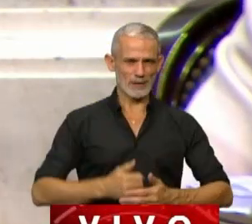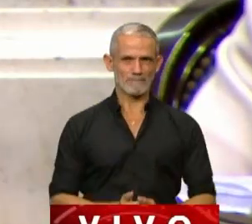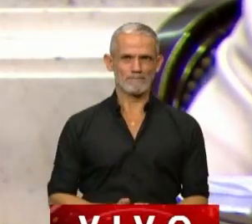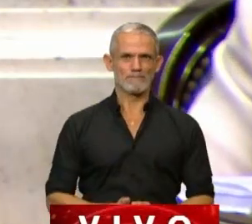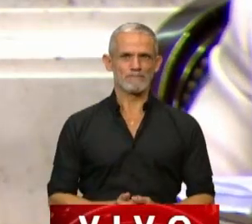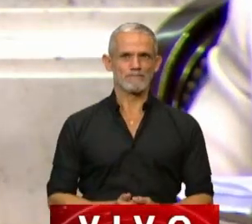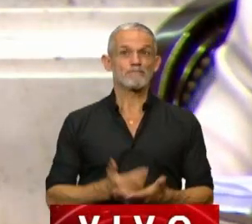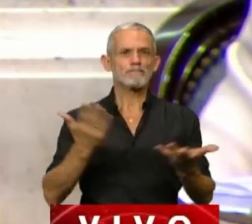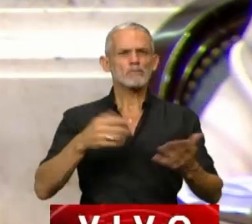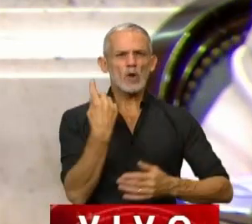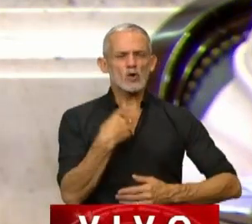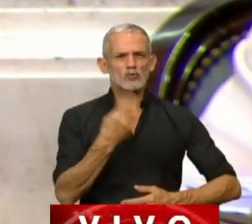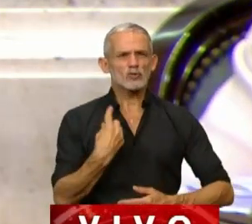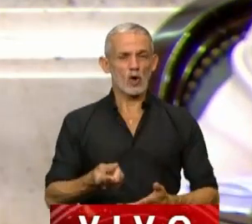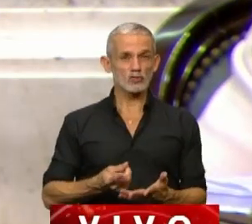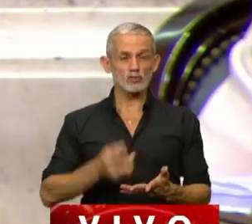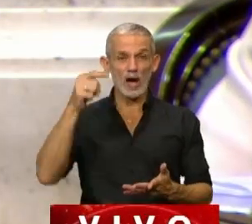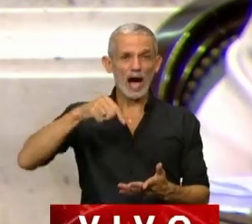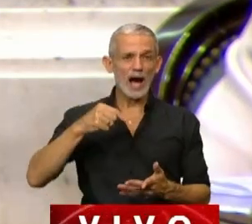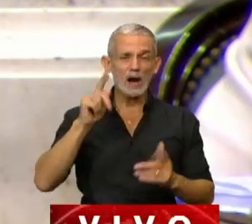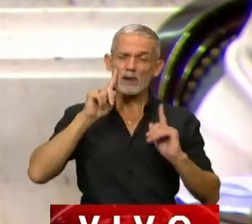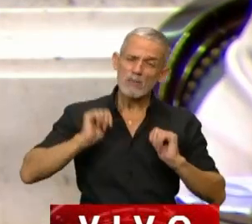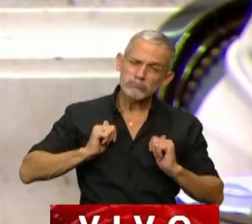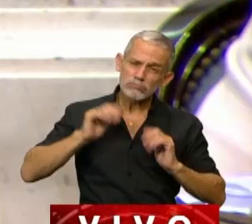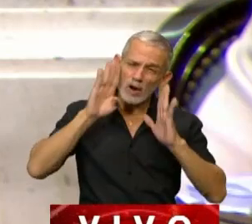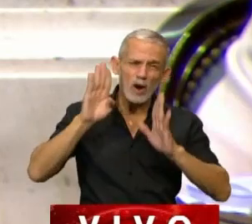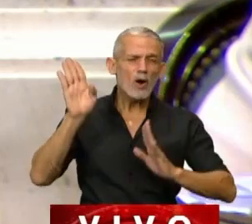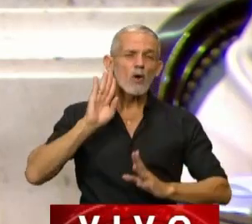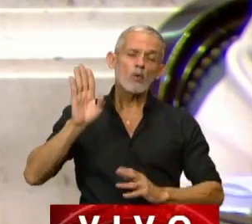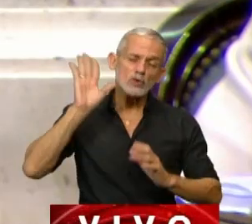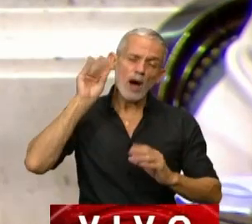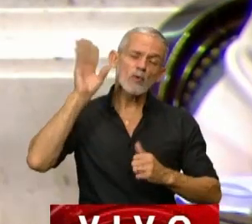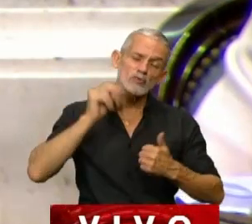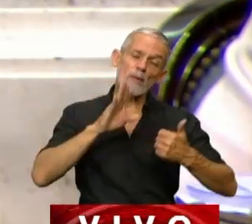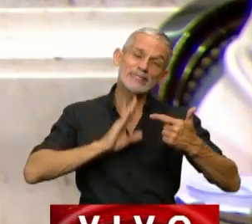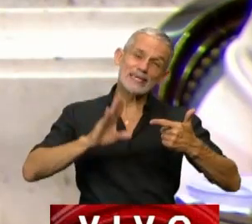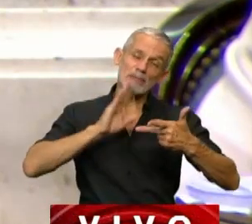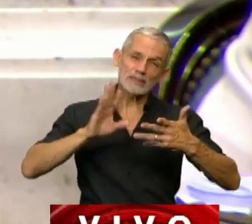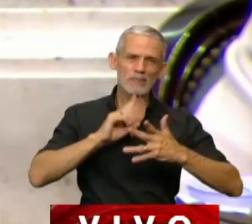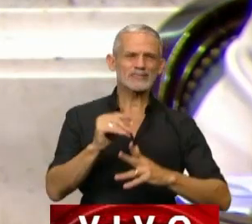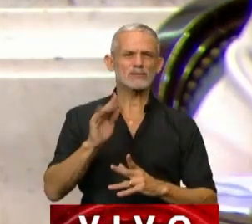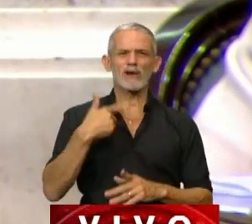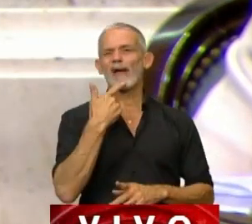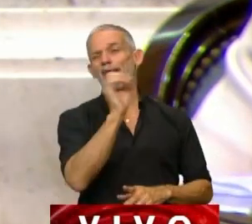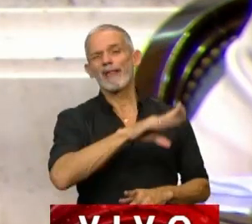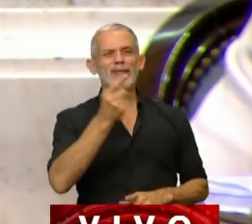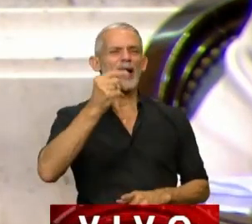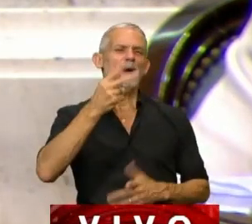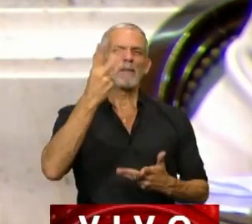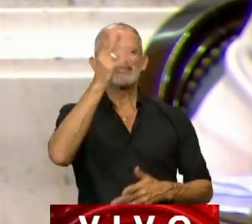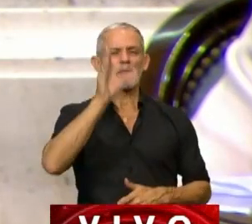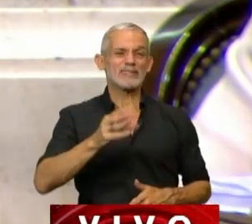año 2019. Nosotros acá escuchamos, la verdad que con paciencia, tratar a la vicepresidenta de